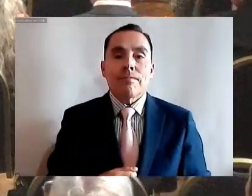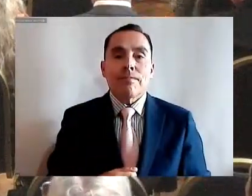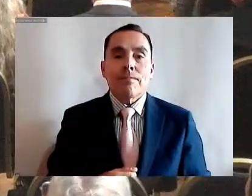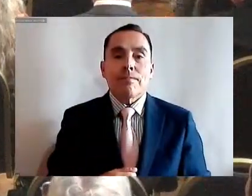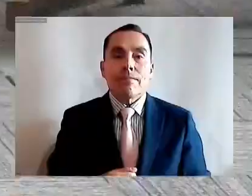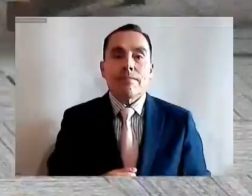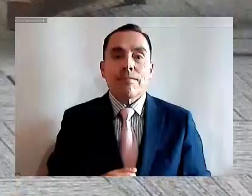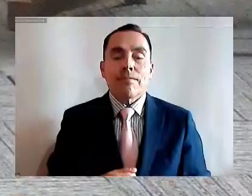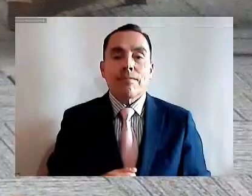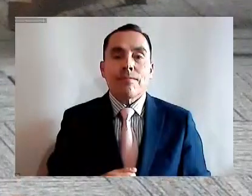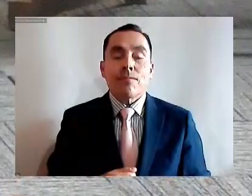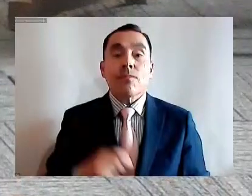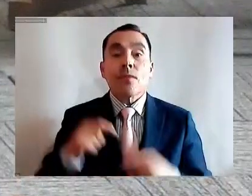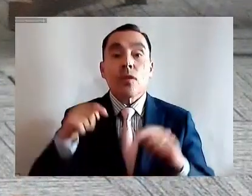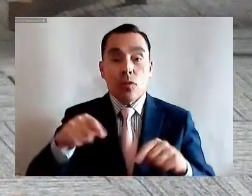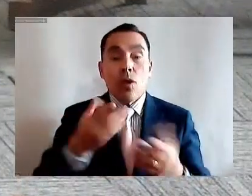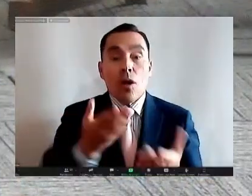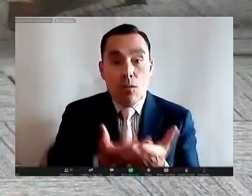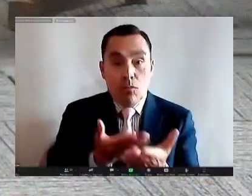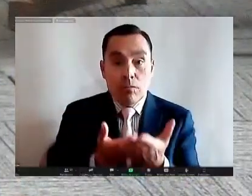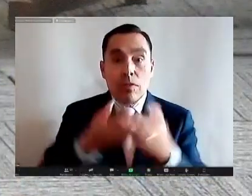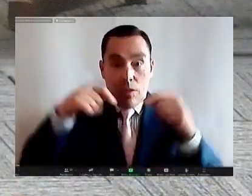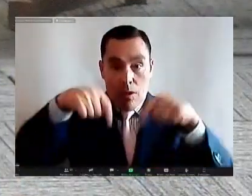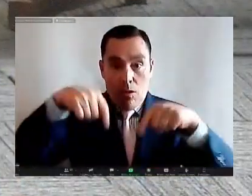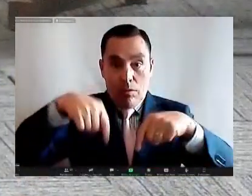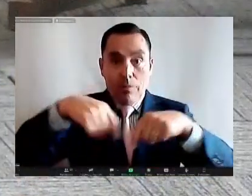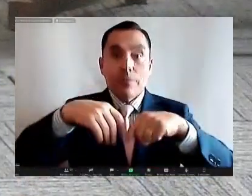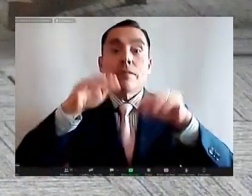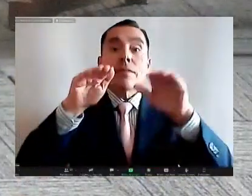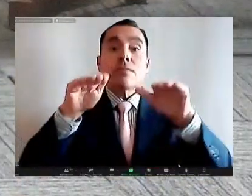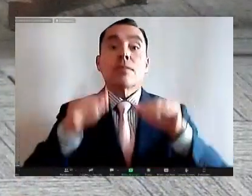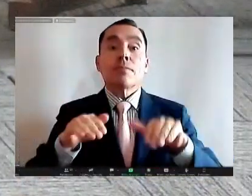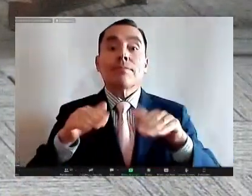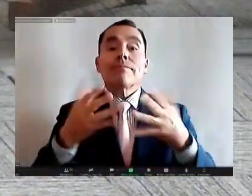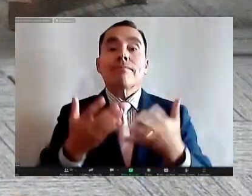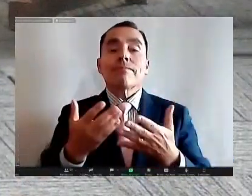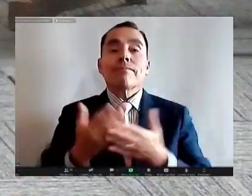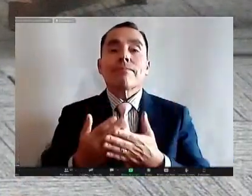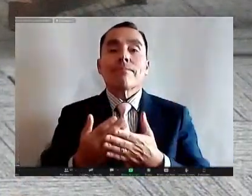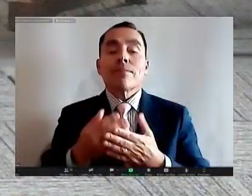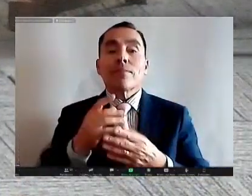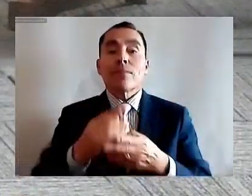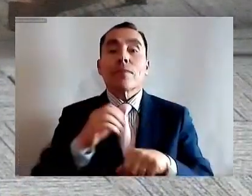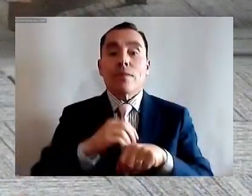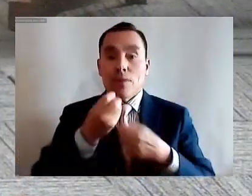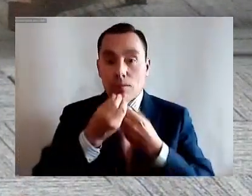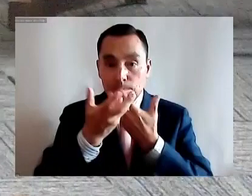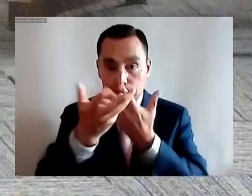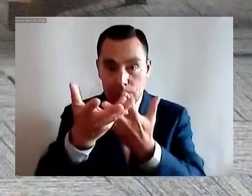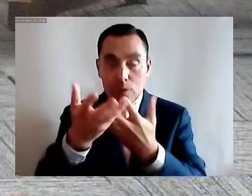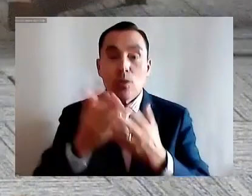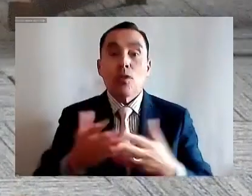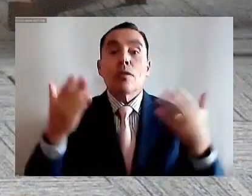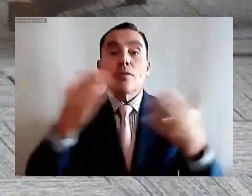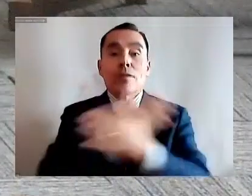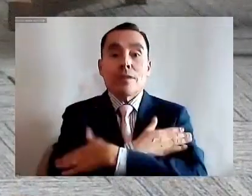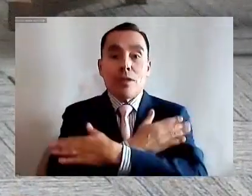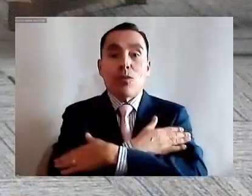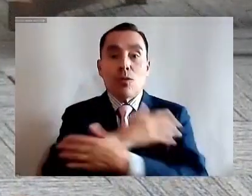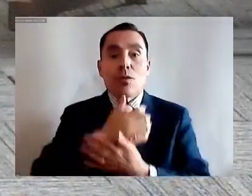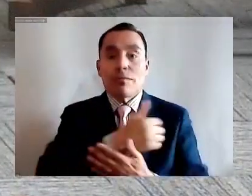Y aprovecho también de expresarle un cordial saludo a todas las personas presentes en este